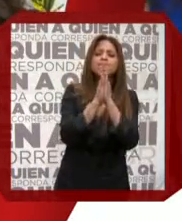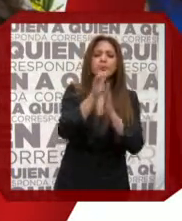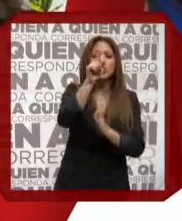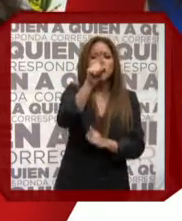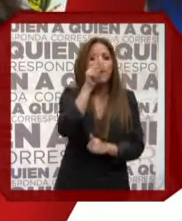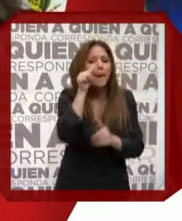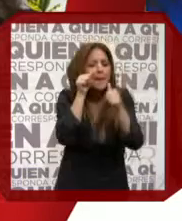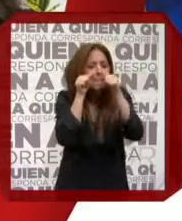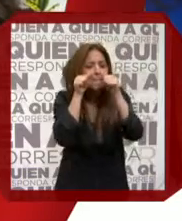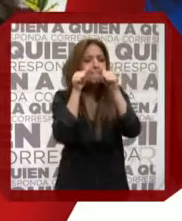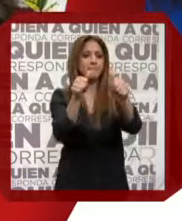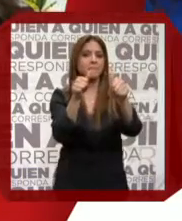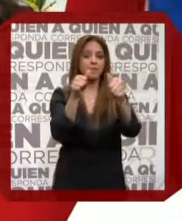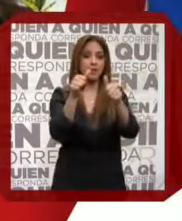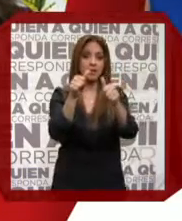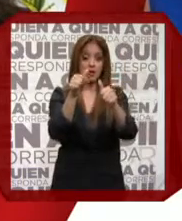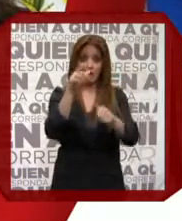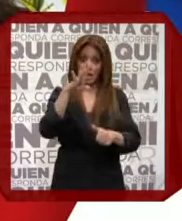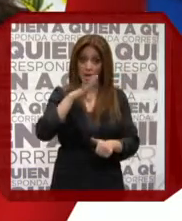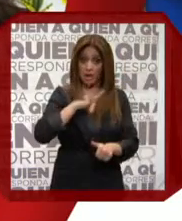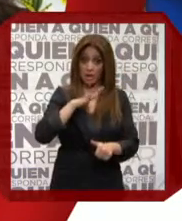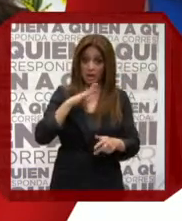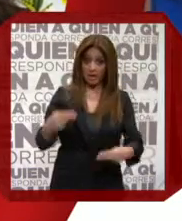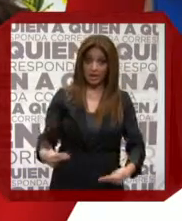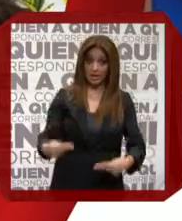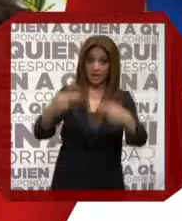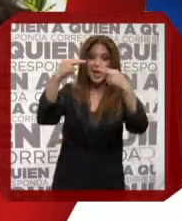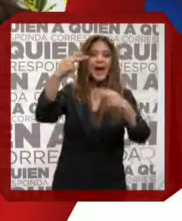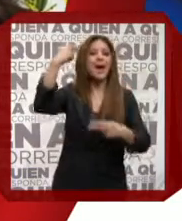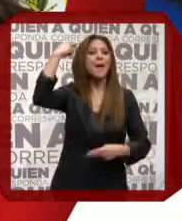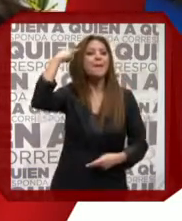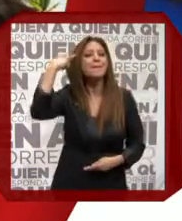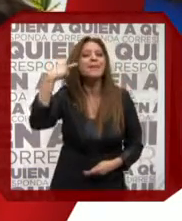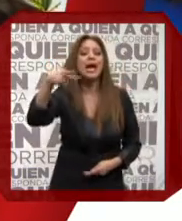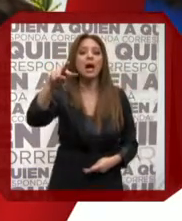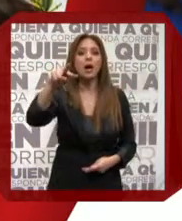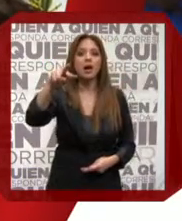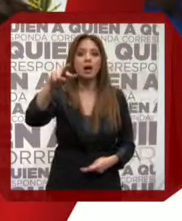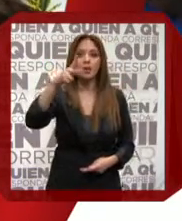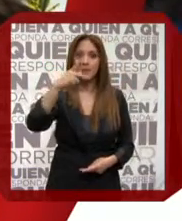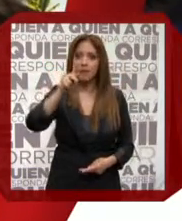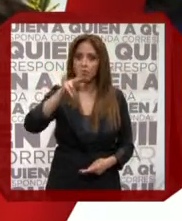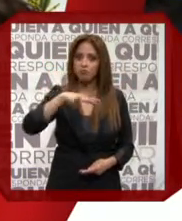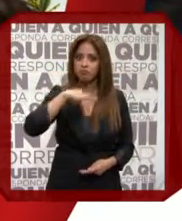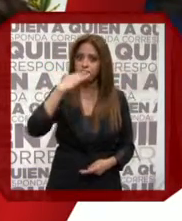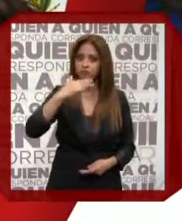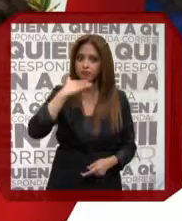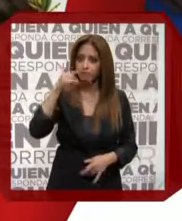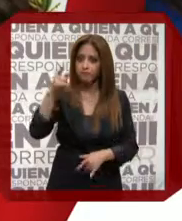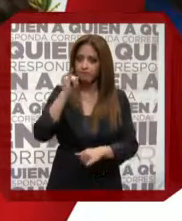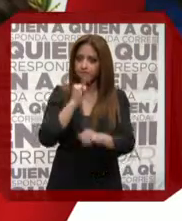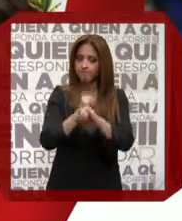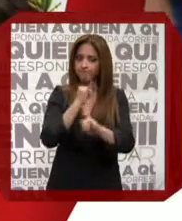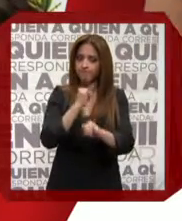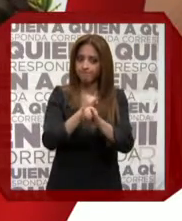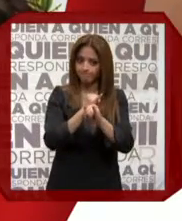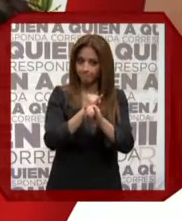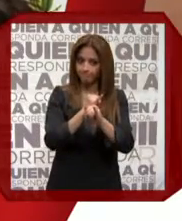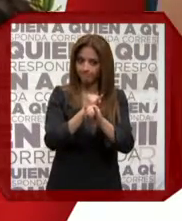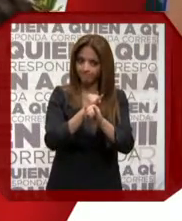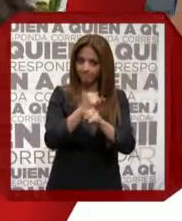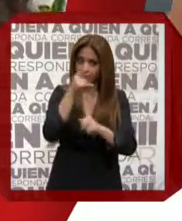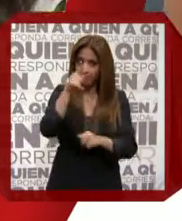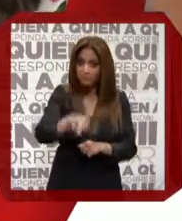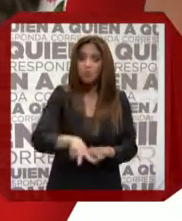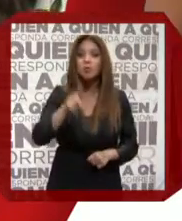caso, que estén muy atentos porque hay una empresa de viajes, una agencia de viajes, que está defraudando a la gente a través de las redes sociales.